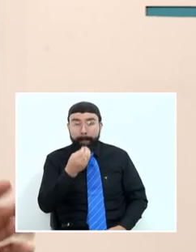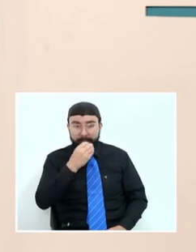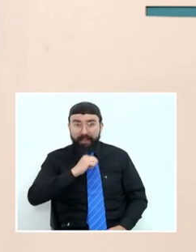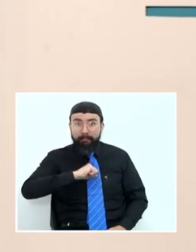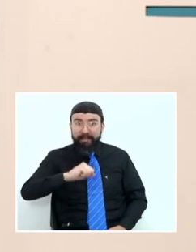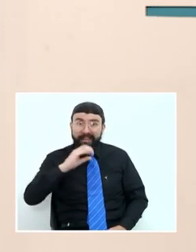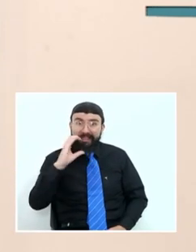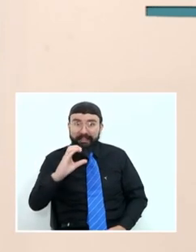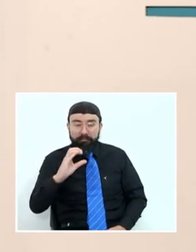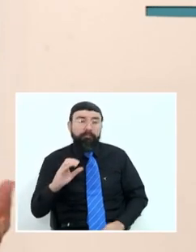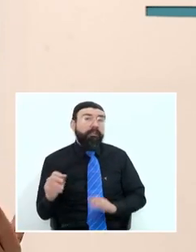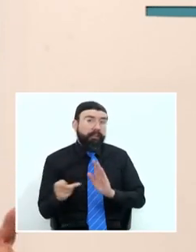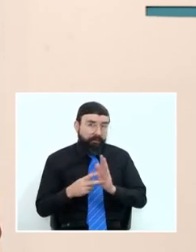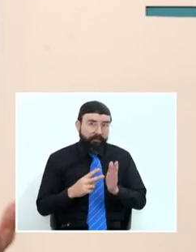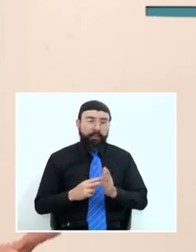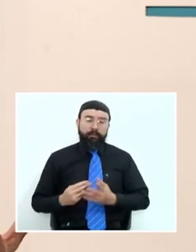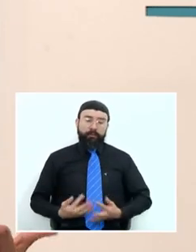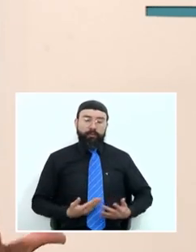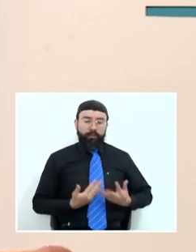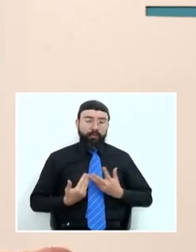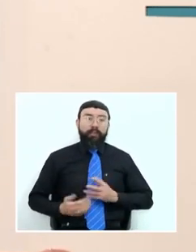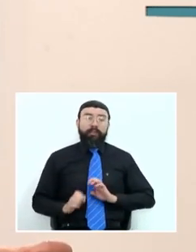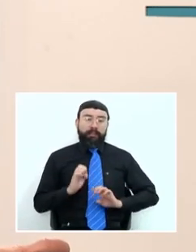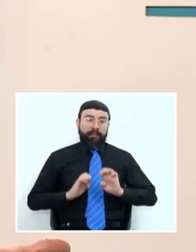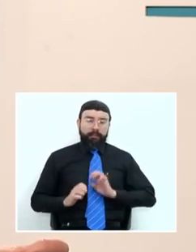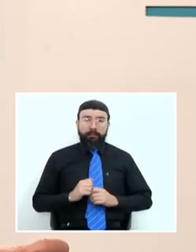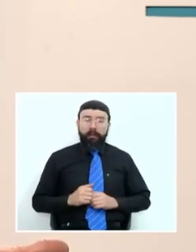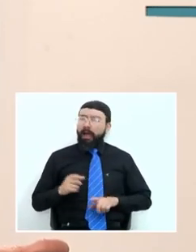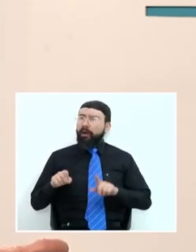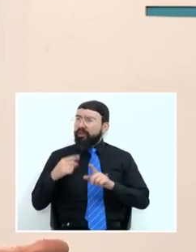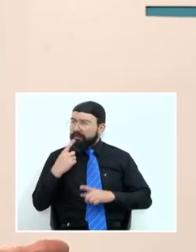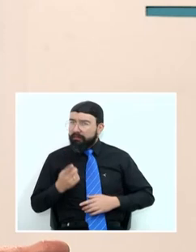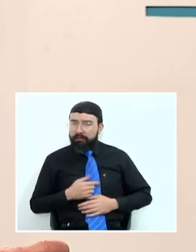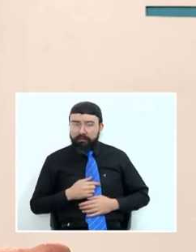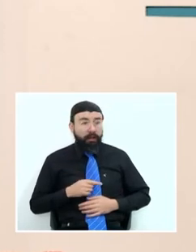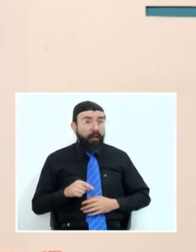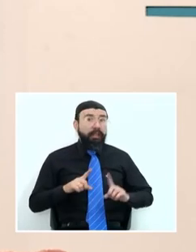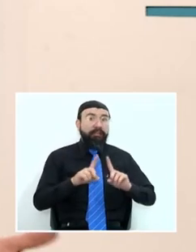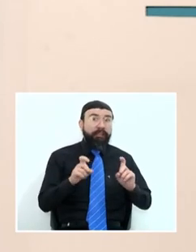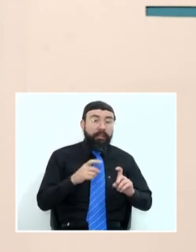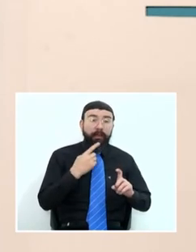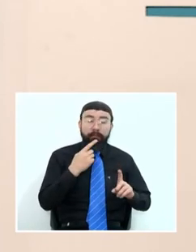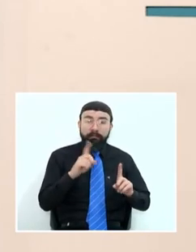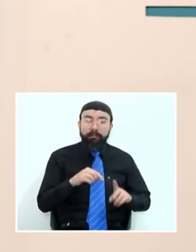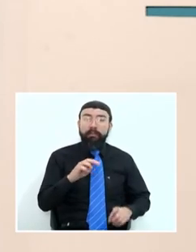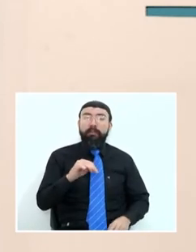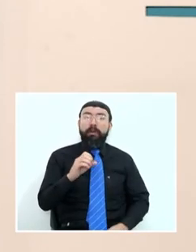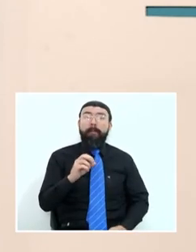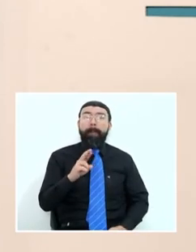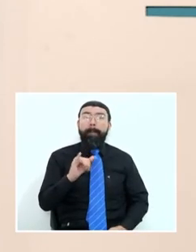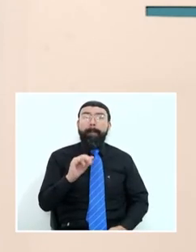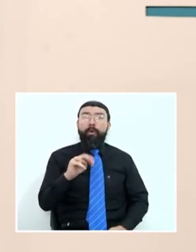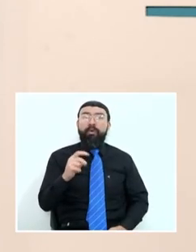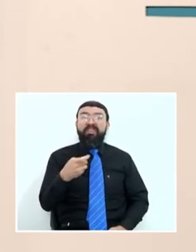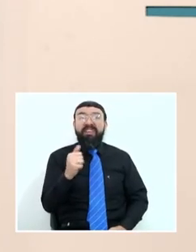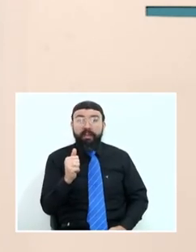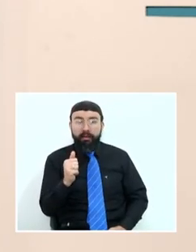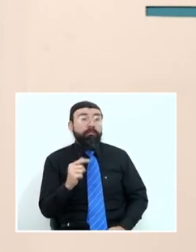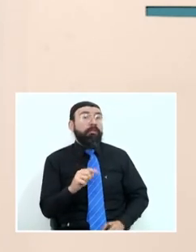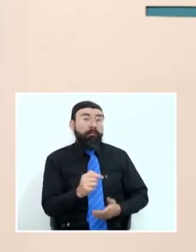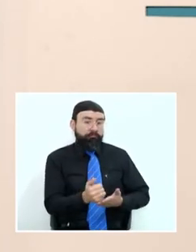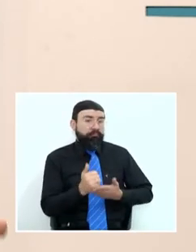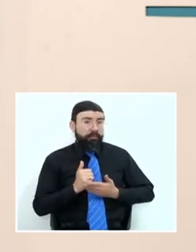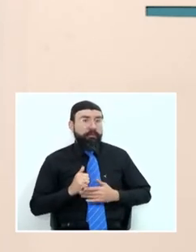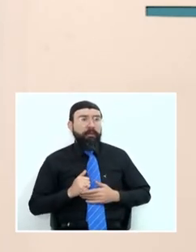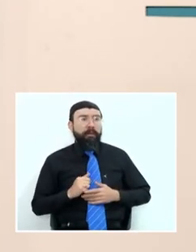porque muchos de ustedes están diciendo, bueno, ¿de dónde? Ahorita estamos también con el tema de la moringa, que es una planta, no una fruta, pero que lo que